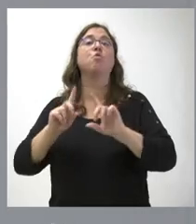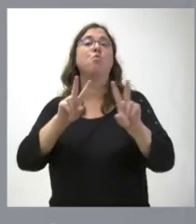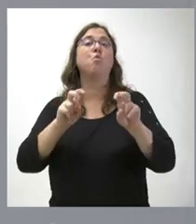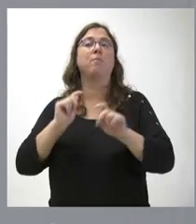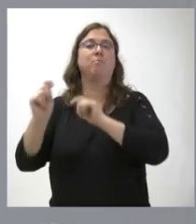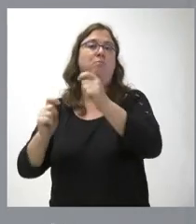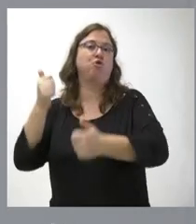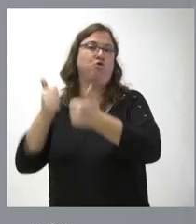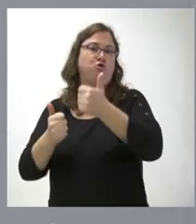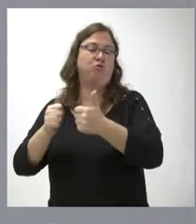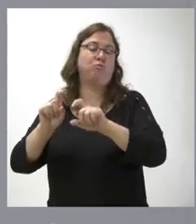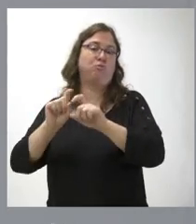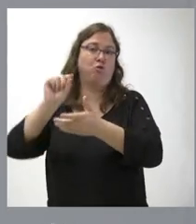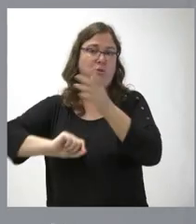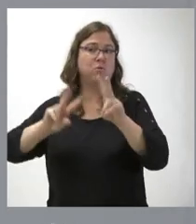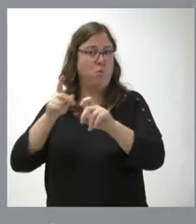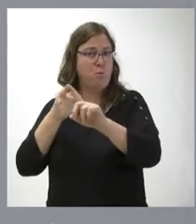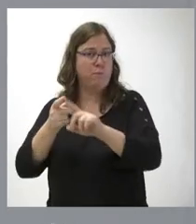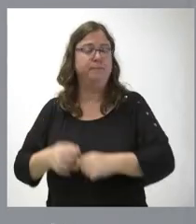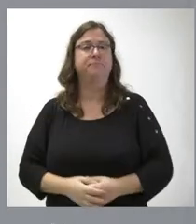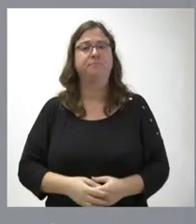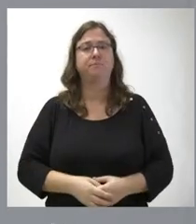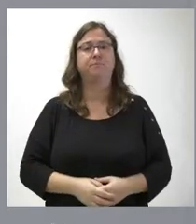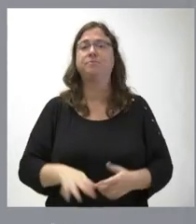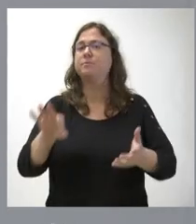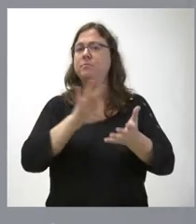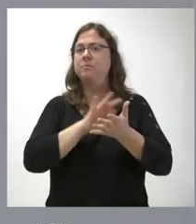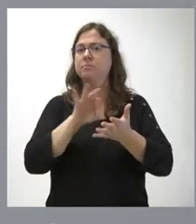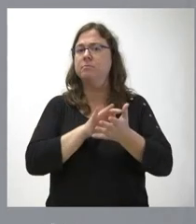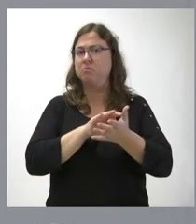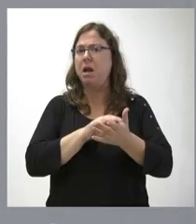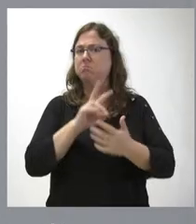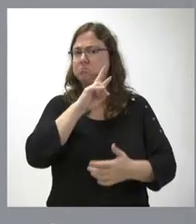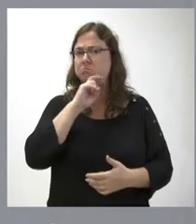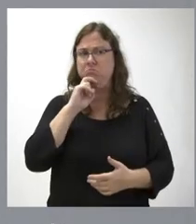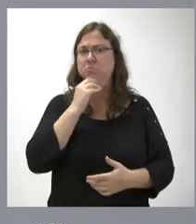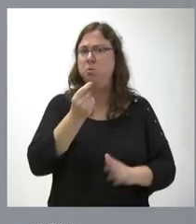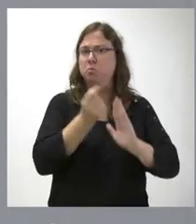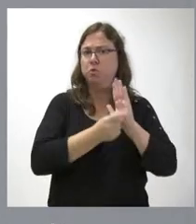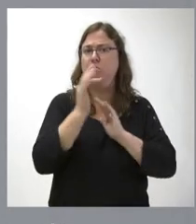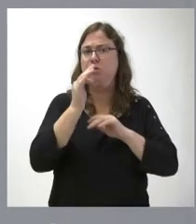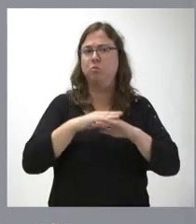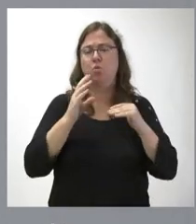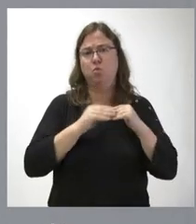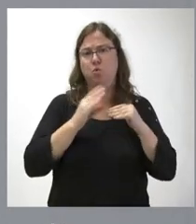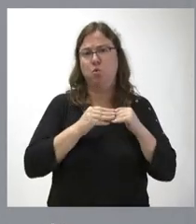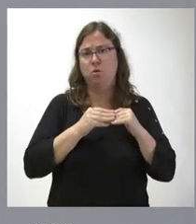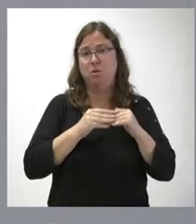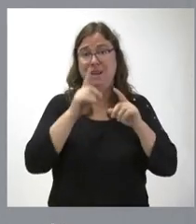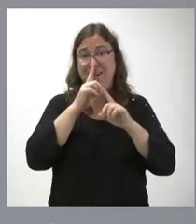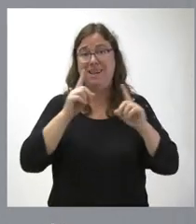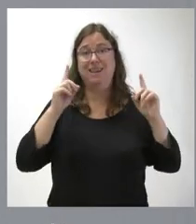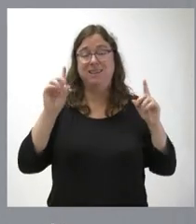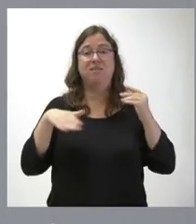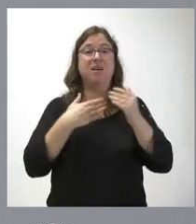un contrato para esta misma finalidad se trata de un servicio que está muy bien valorado por parte de los usuarios que en este año hasta